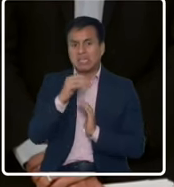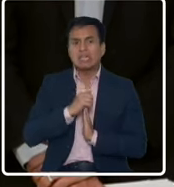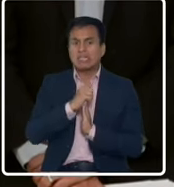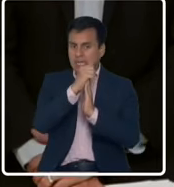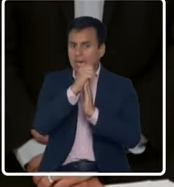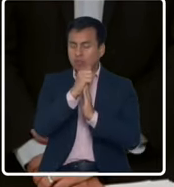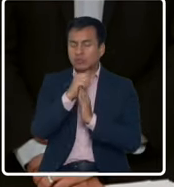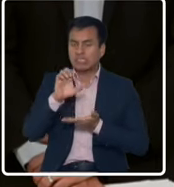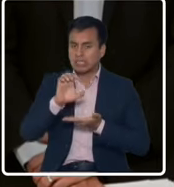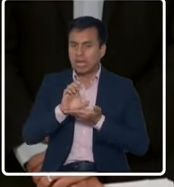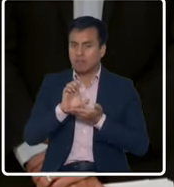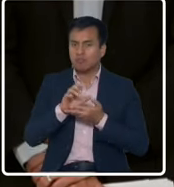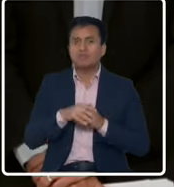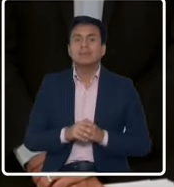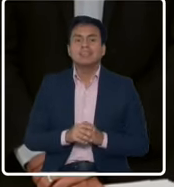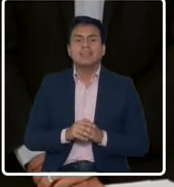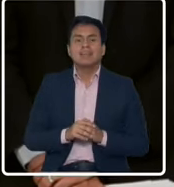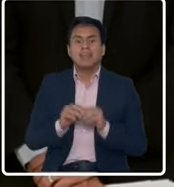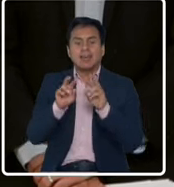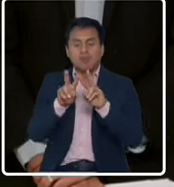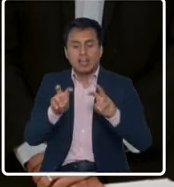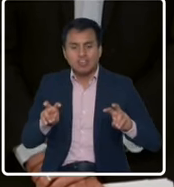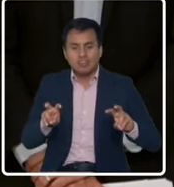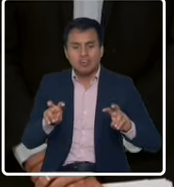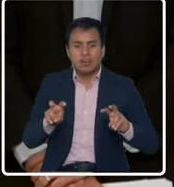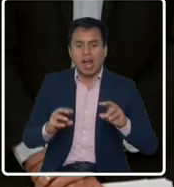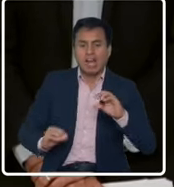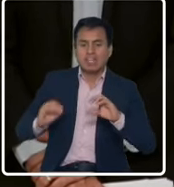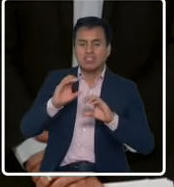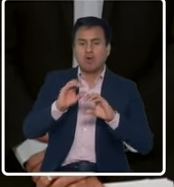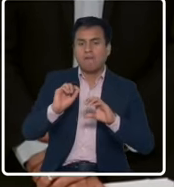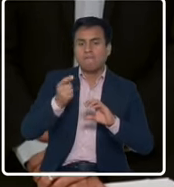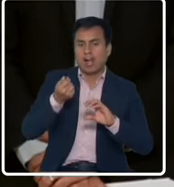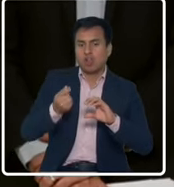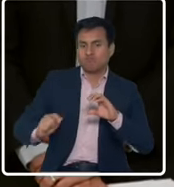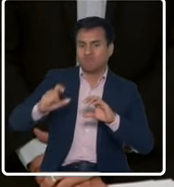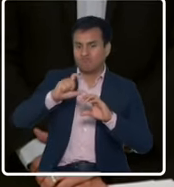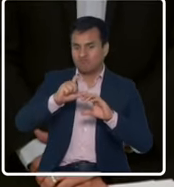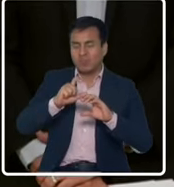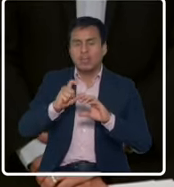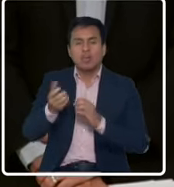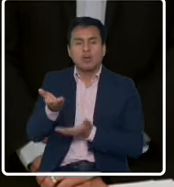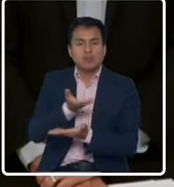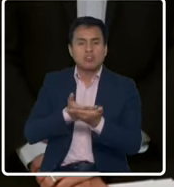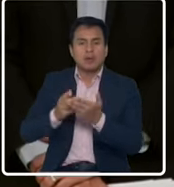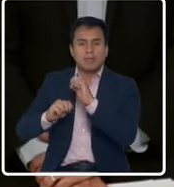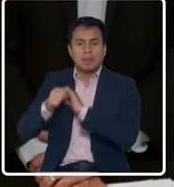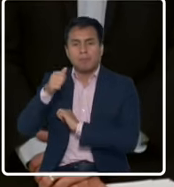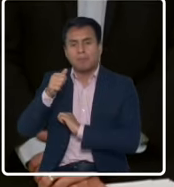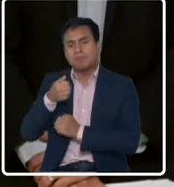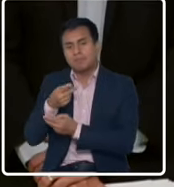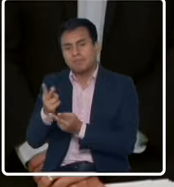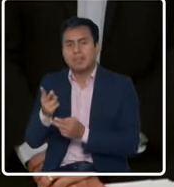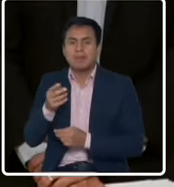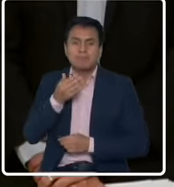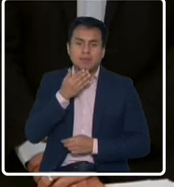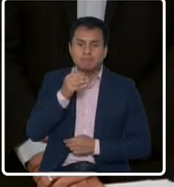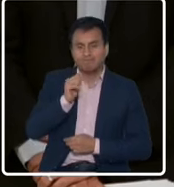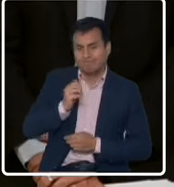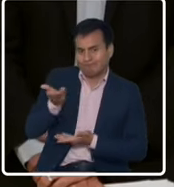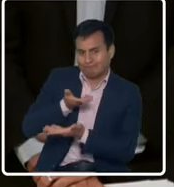liderazgo del Estado desde la exploración hasta la agregación de valor en colaboración público-privada y